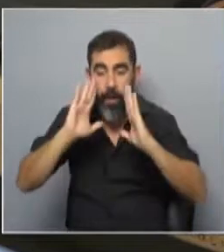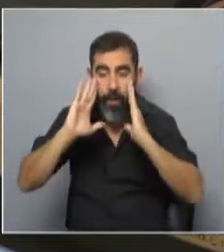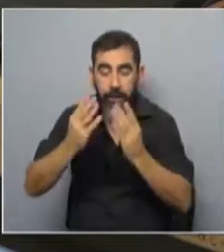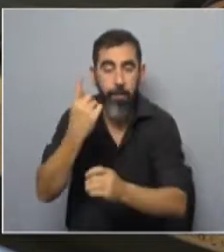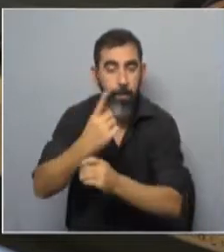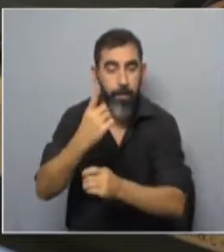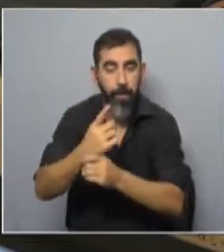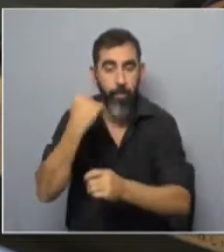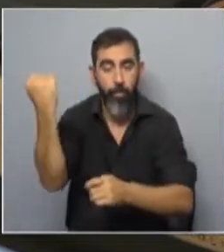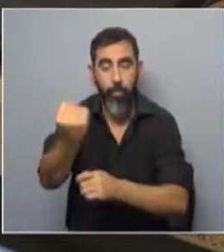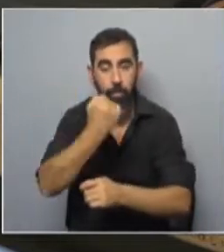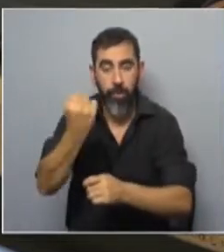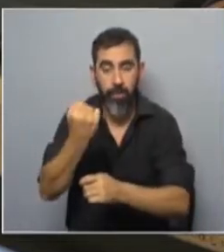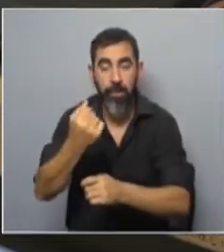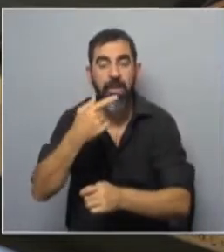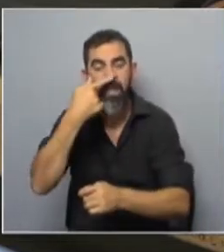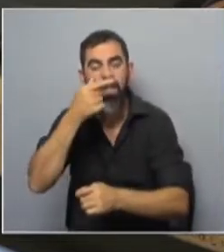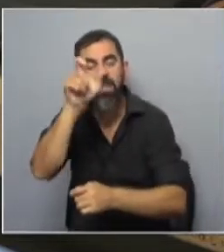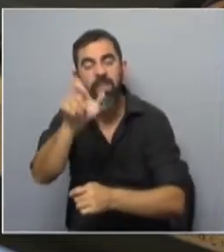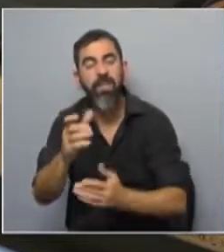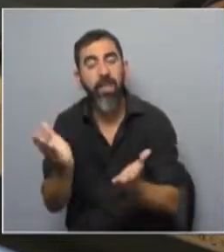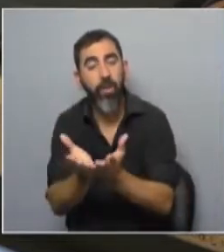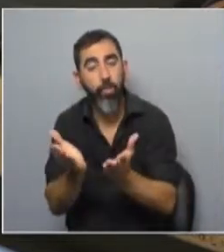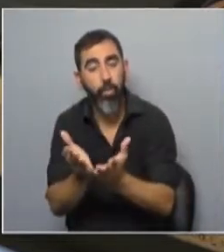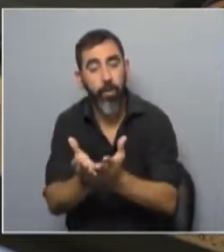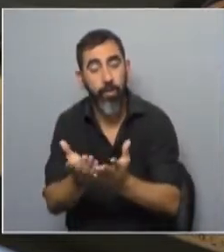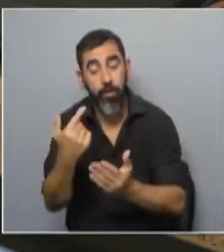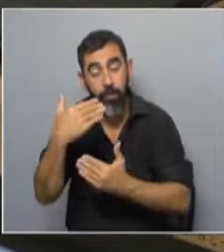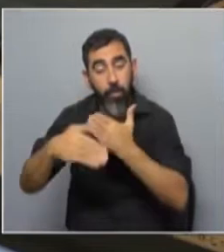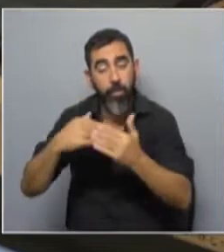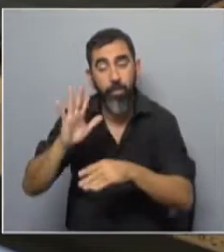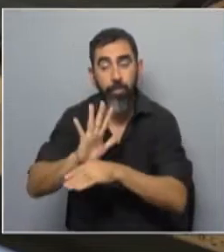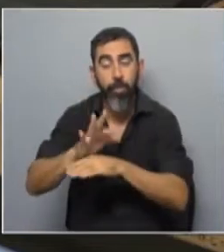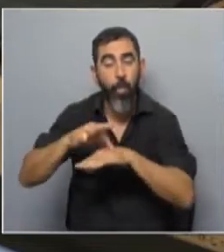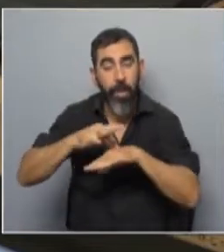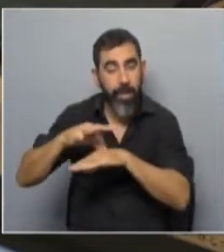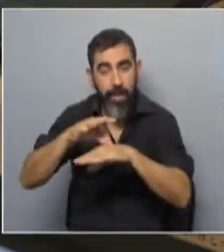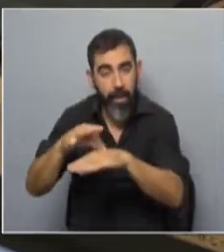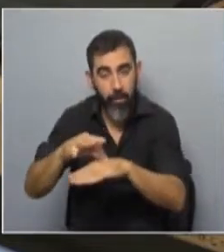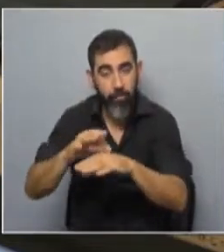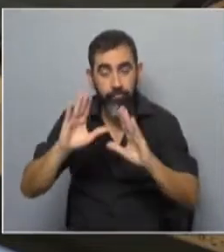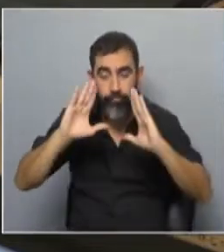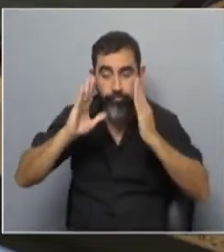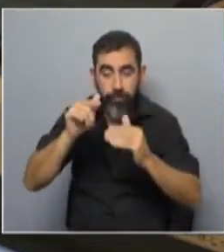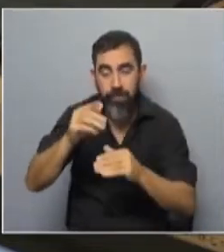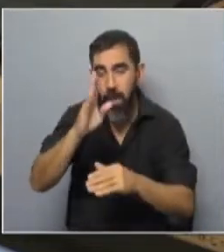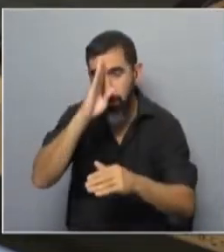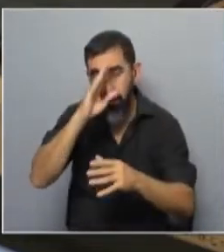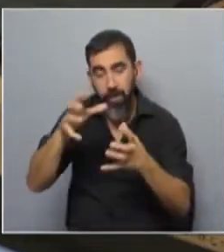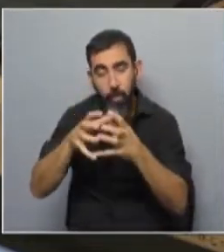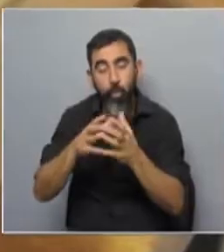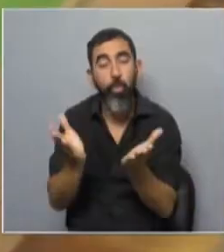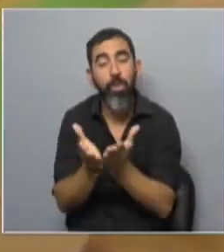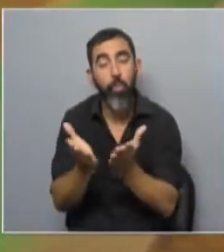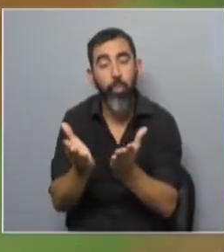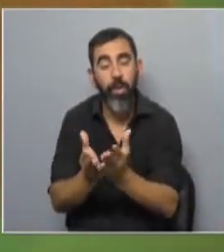en los intereses del estudiante, digamos, y es un proceso guiado, la centralidad está en ese aprendizaje del colectivo de